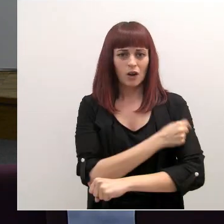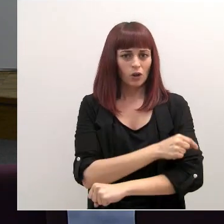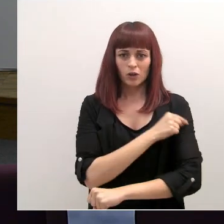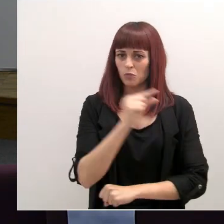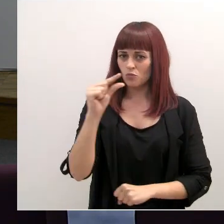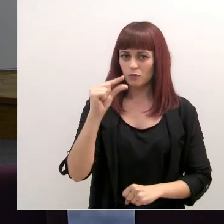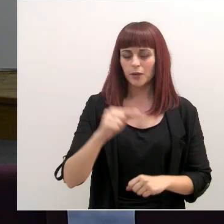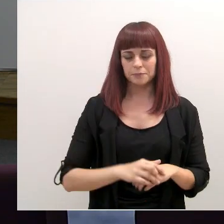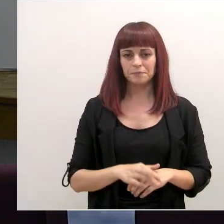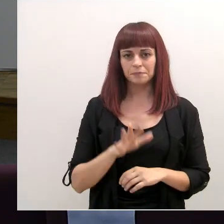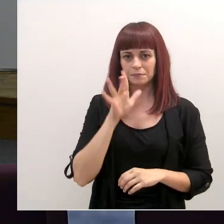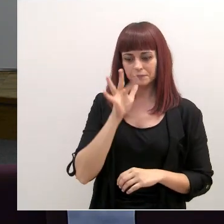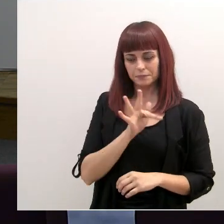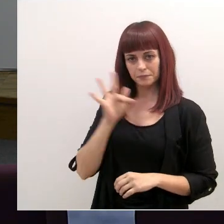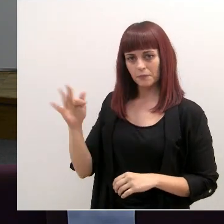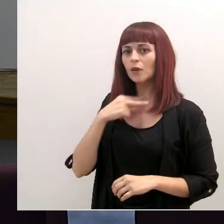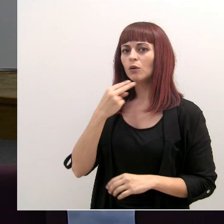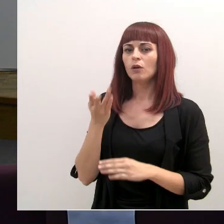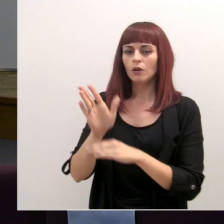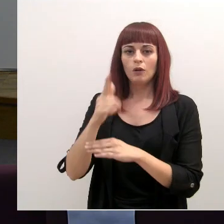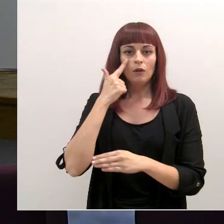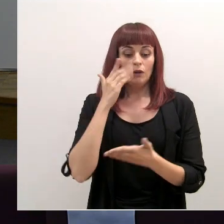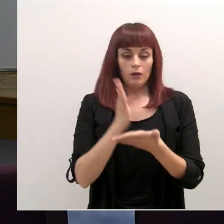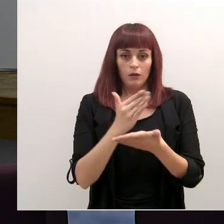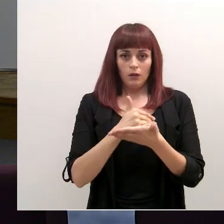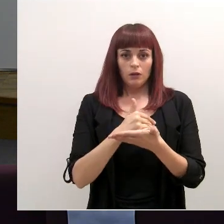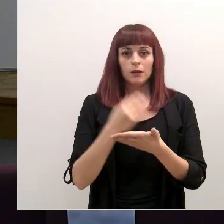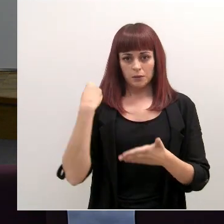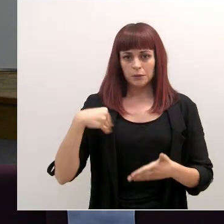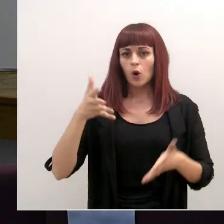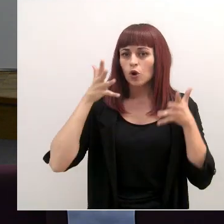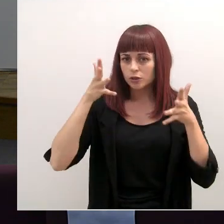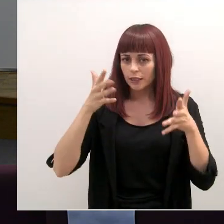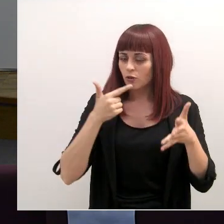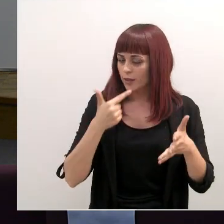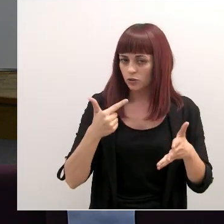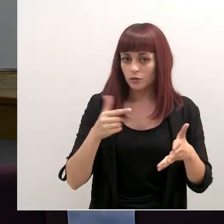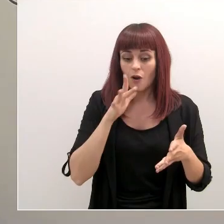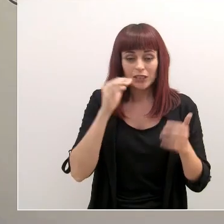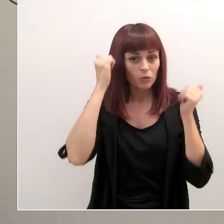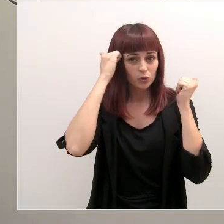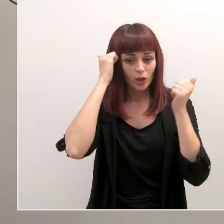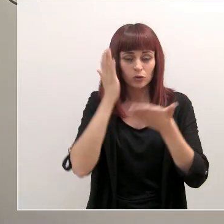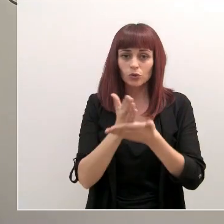la palabra al portavoz. Sí, bueno, de lo primero de Torre Pacheco, realmente es lo que ha comentado el consejero. Estamos estudiándolo